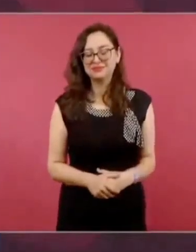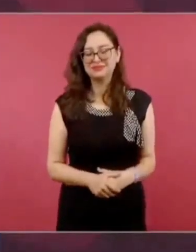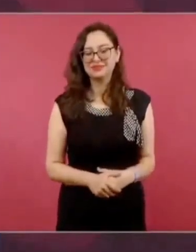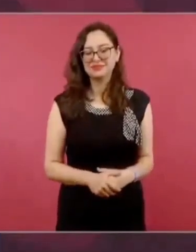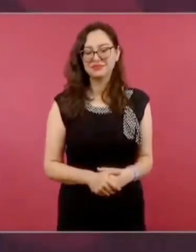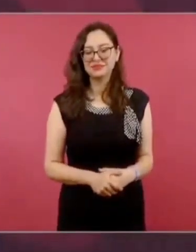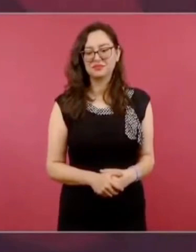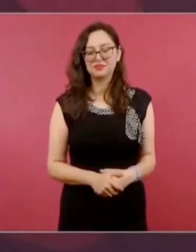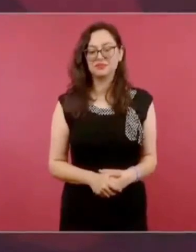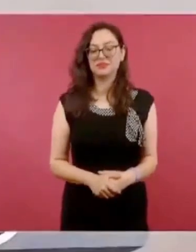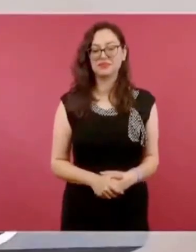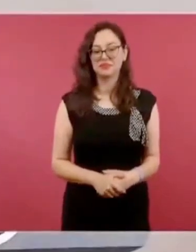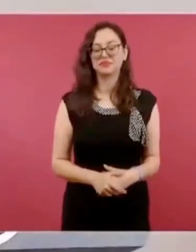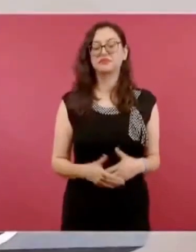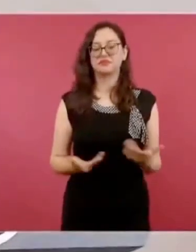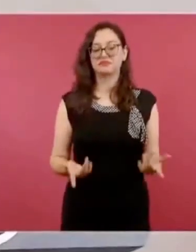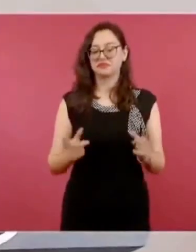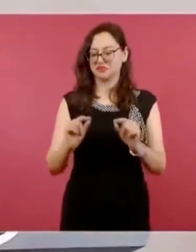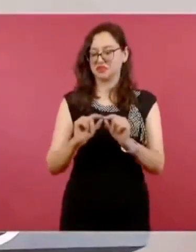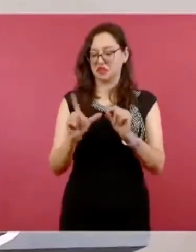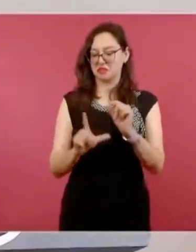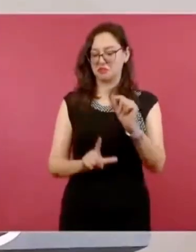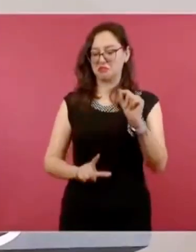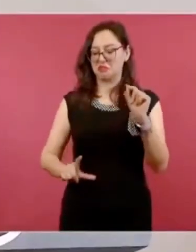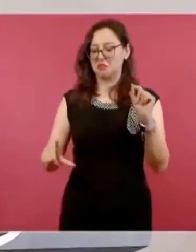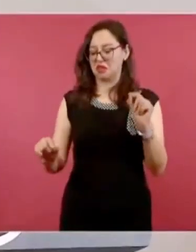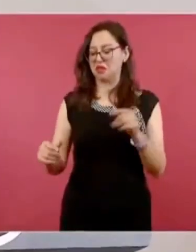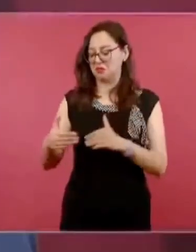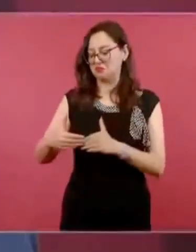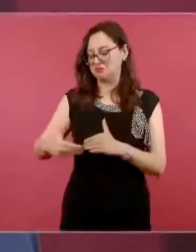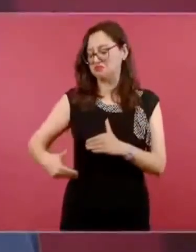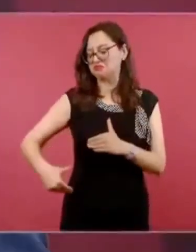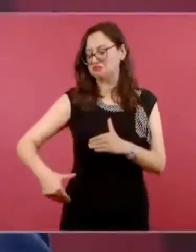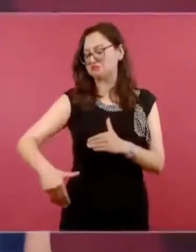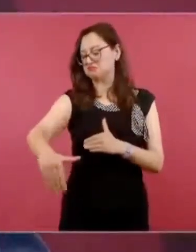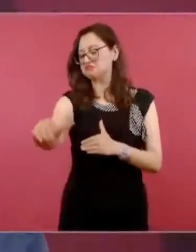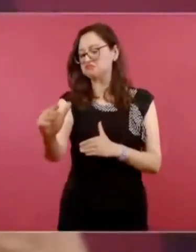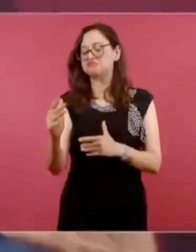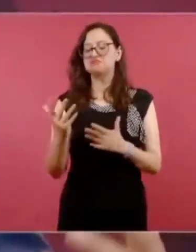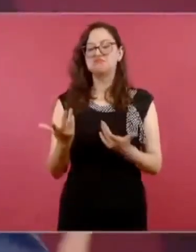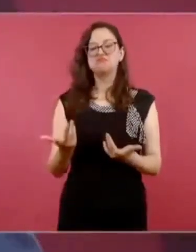va a quedar en muy buenas manos. Bueno, en